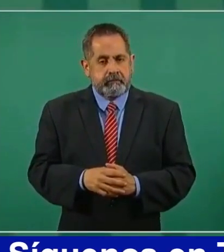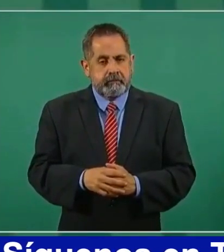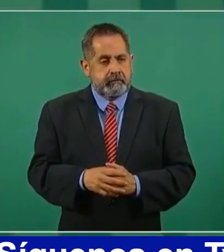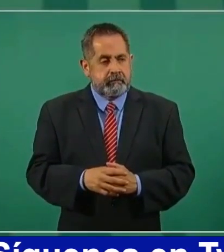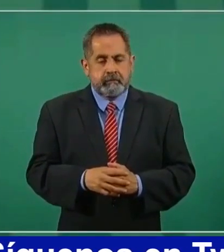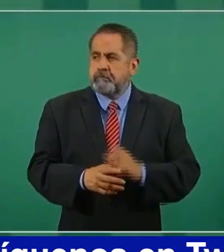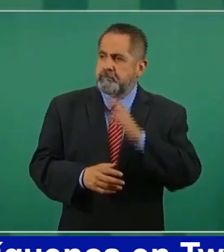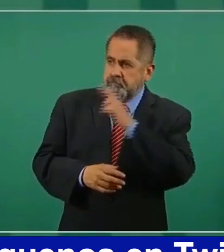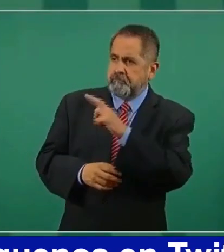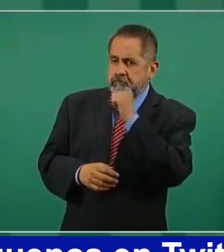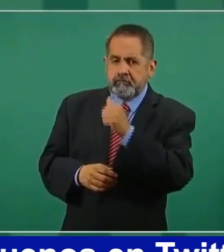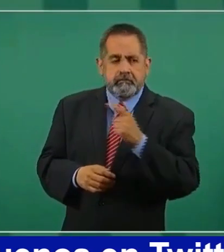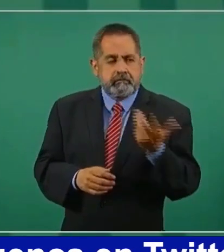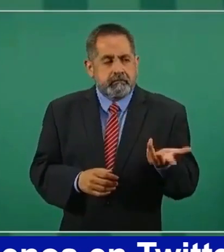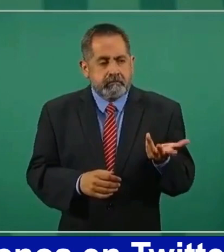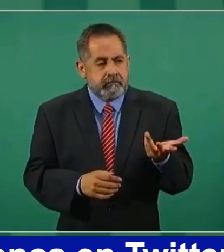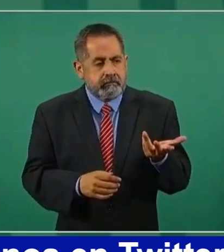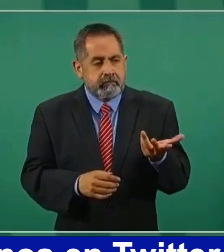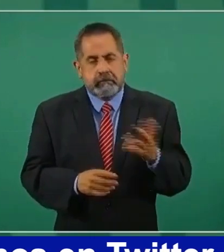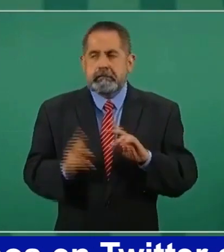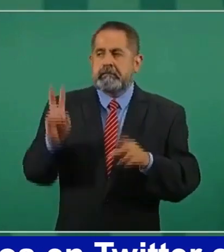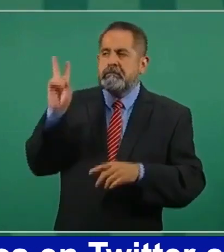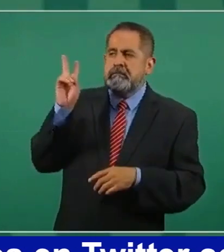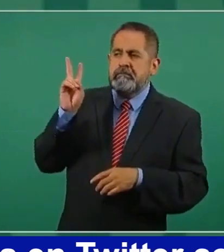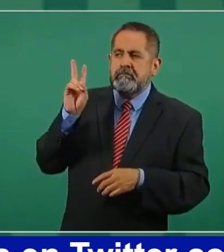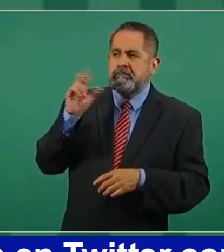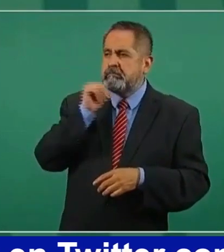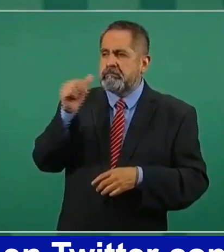contesta de que no era cierto.